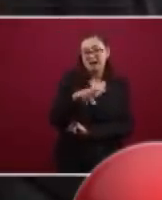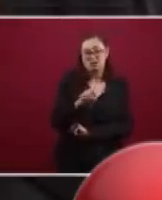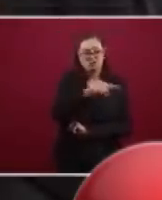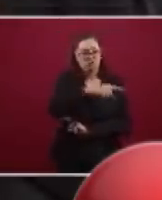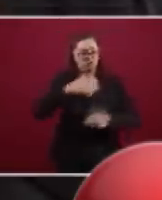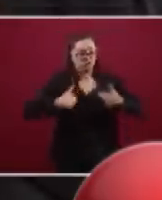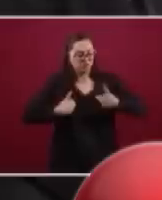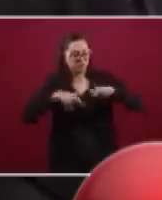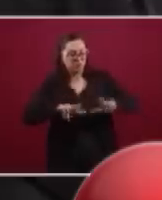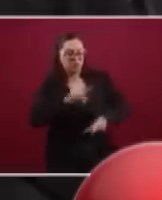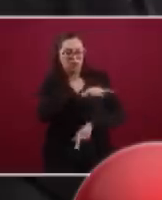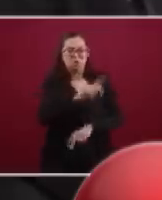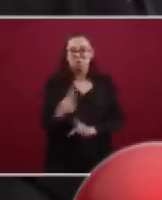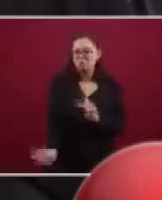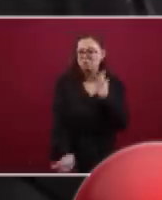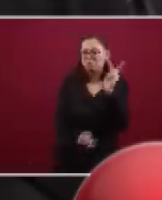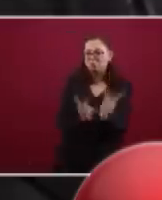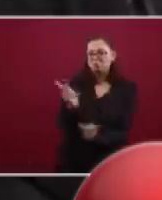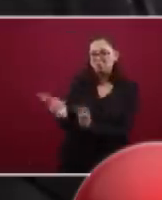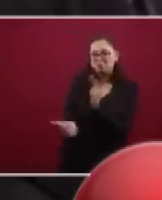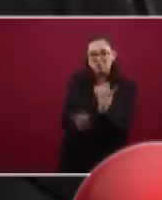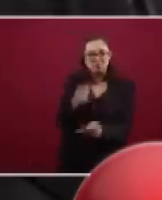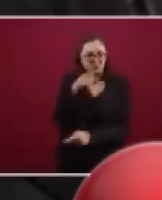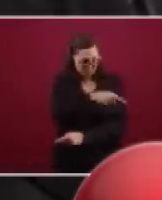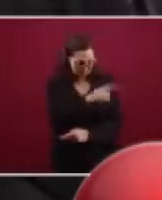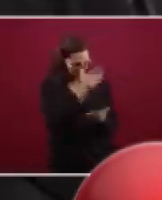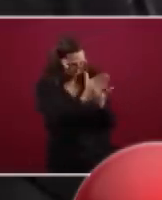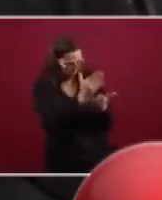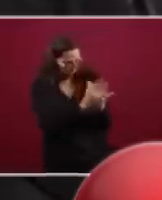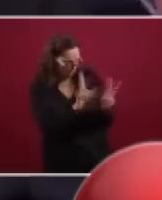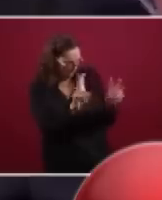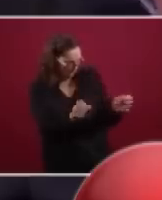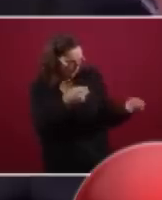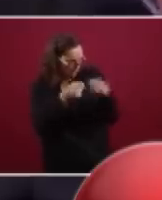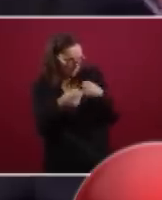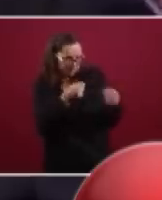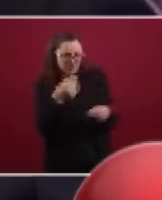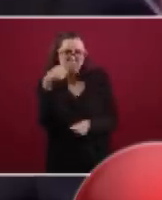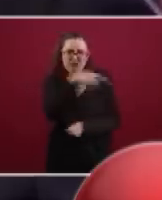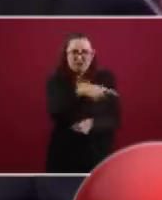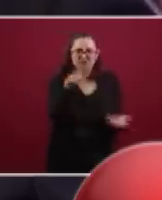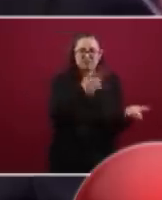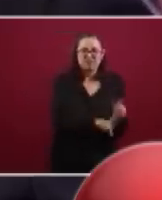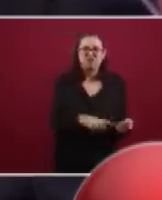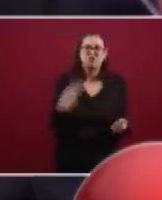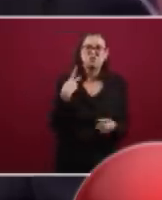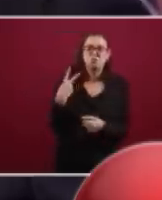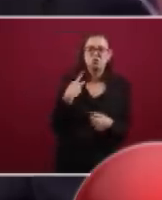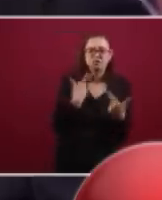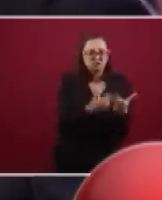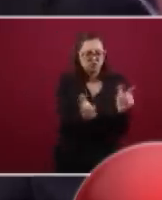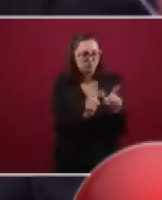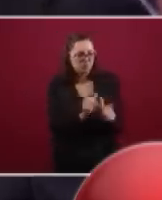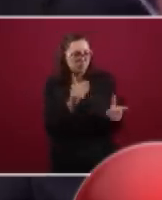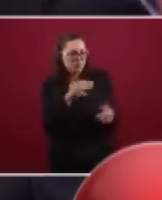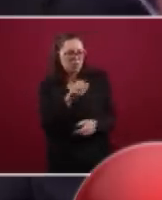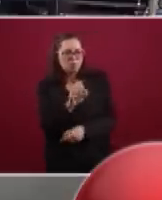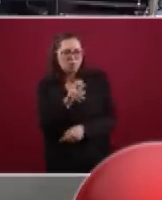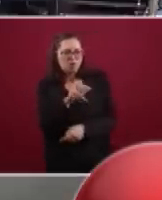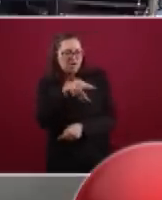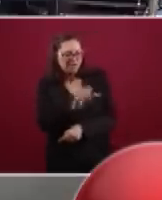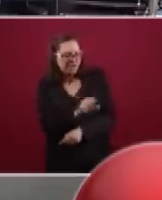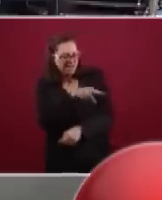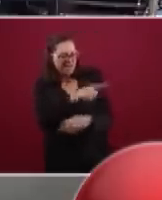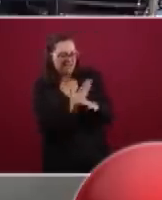pues preguntas que precisamente no son de la agenda periodística, y también algunas dirigencias estatales de Morena